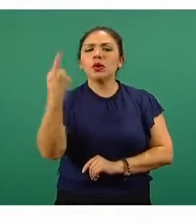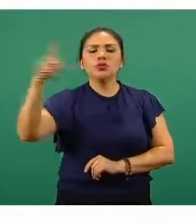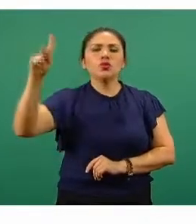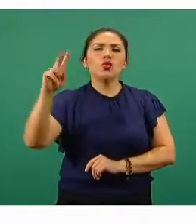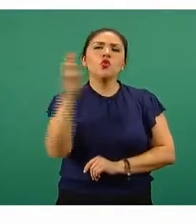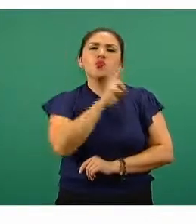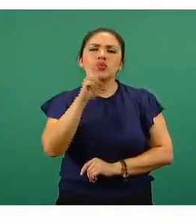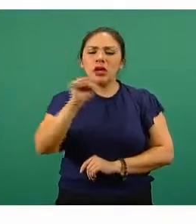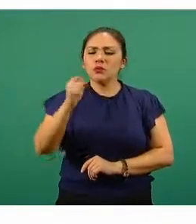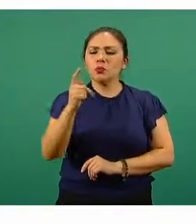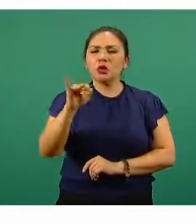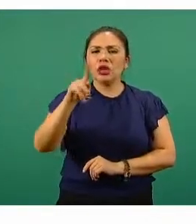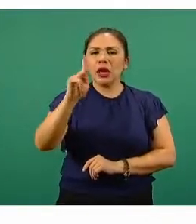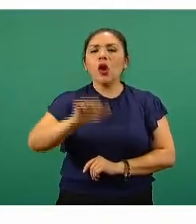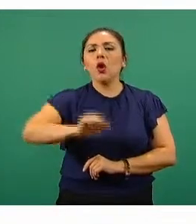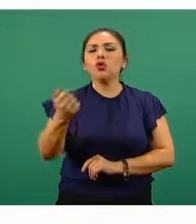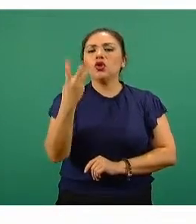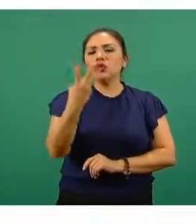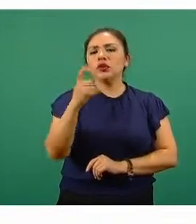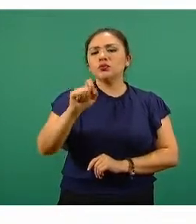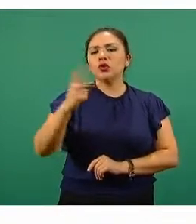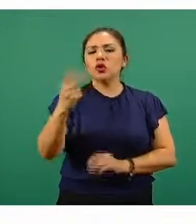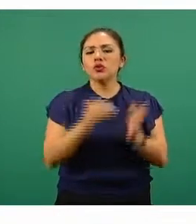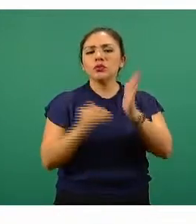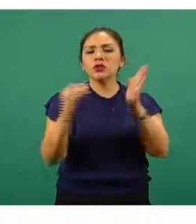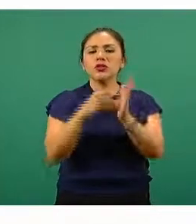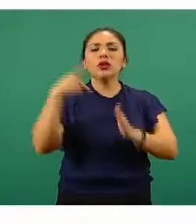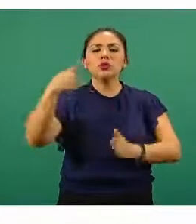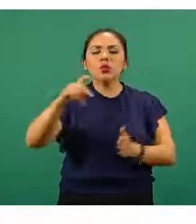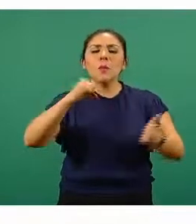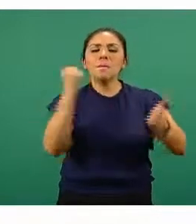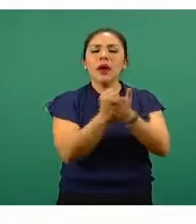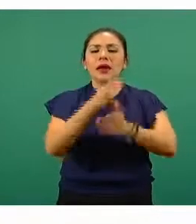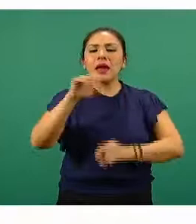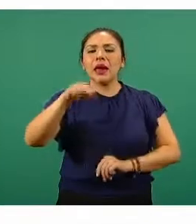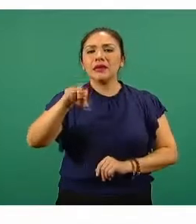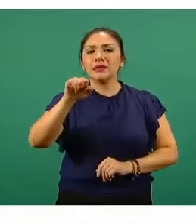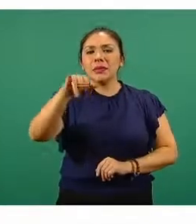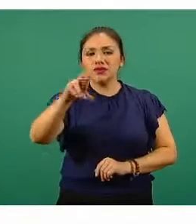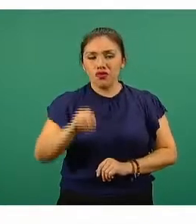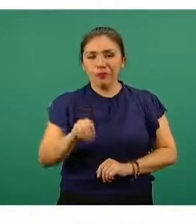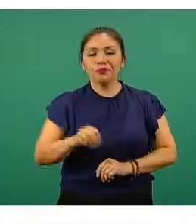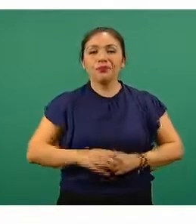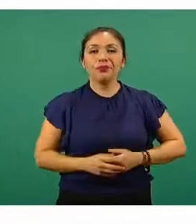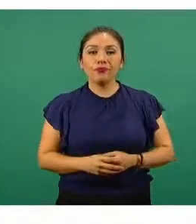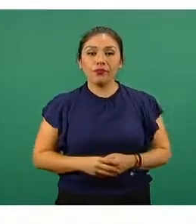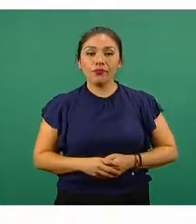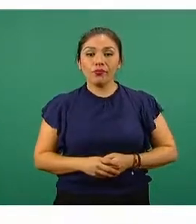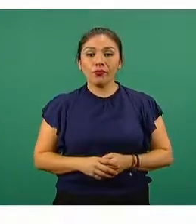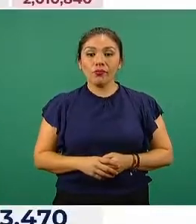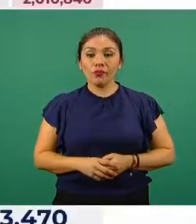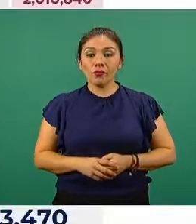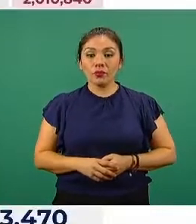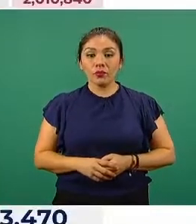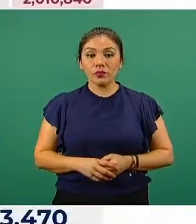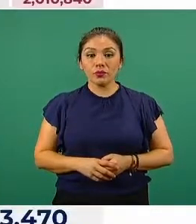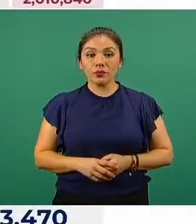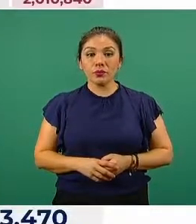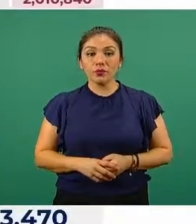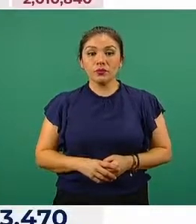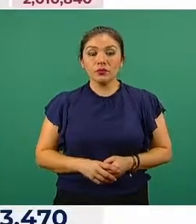y básicamente 3.2 millones de la vacuna del CanSino. La siguiente, por favor.